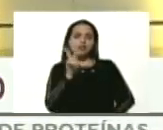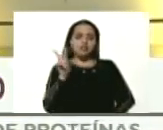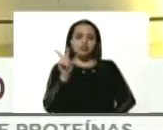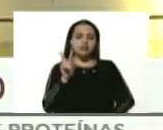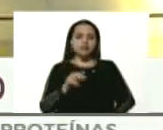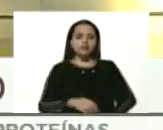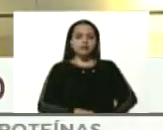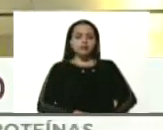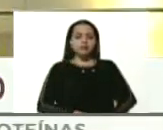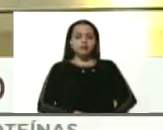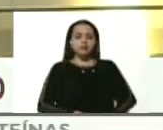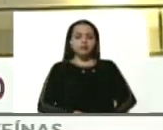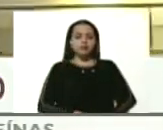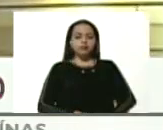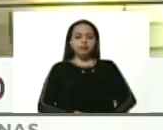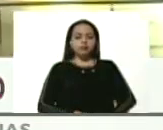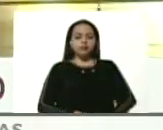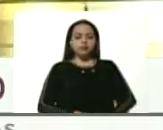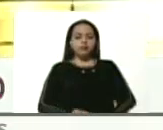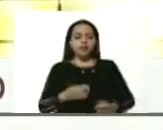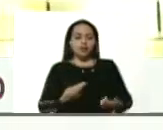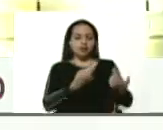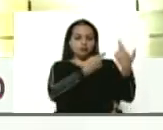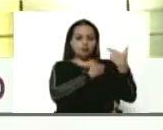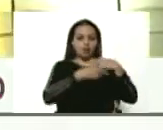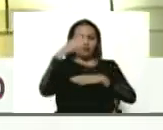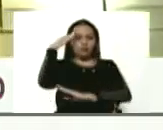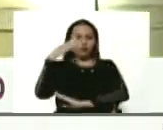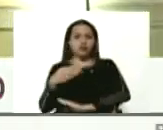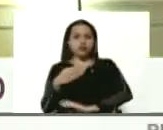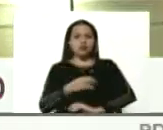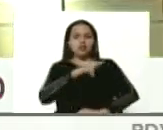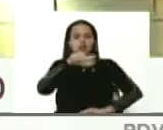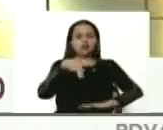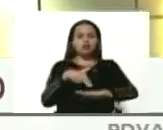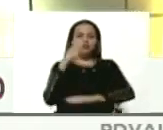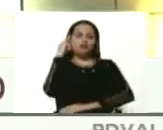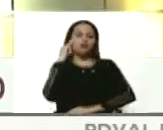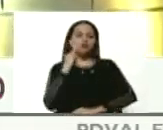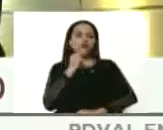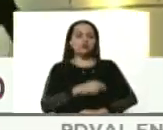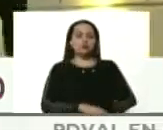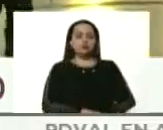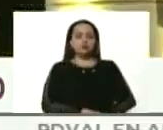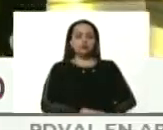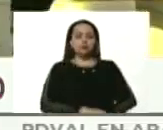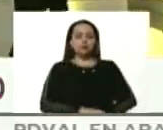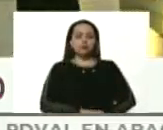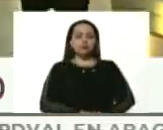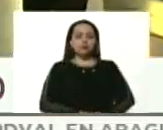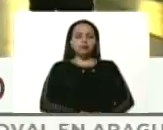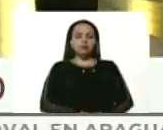Venezuela, comandante en jefe de la Fuerza Armada Nacional Bolivariana.